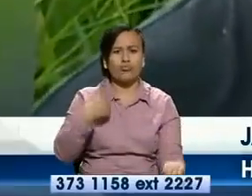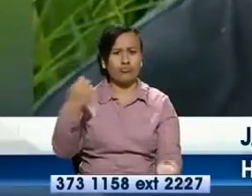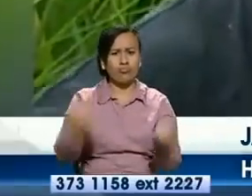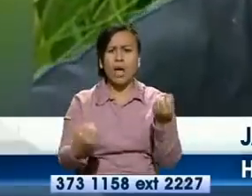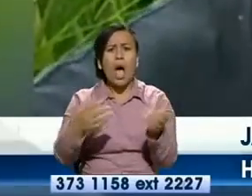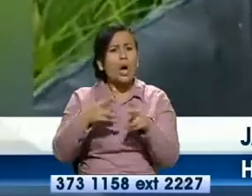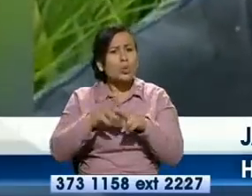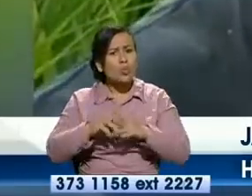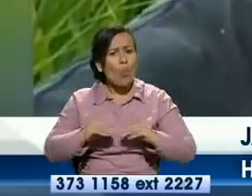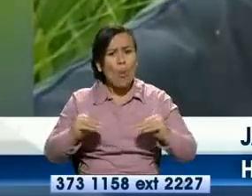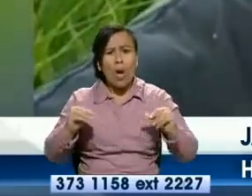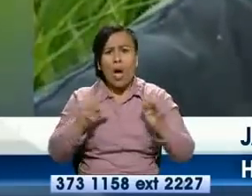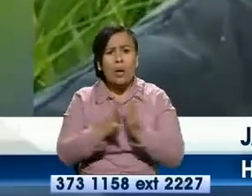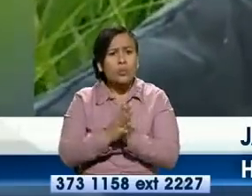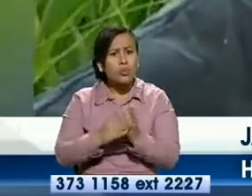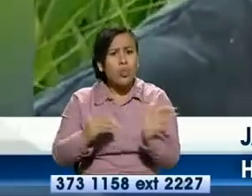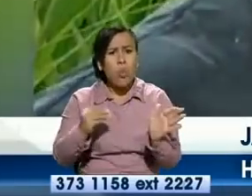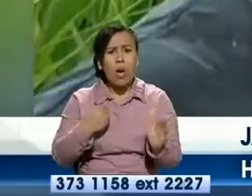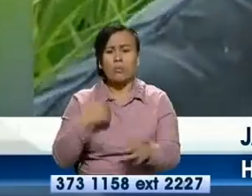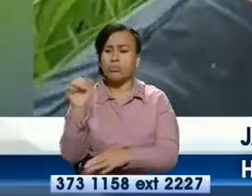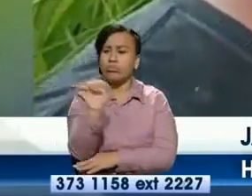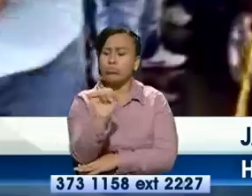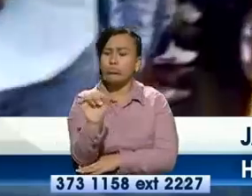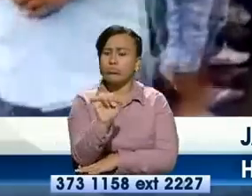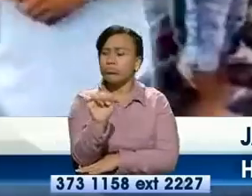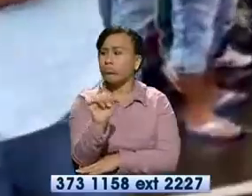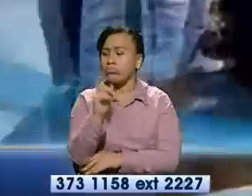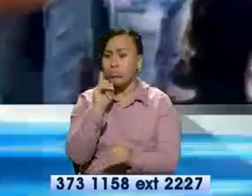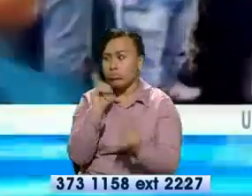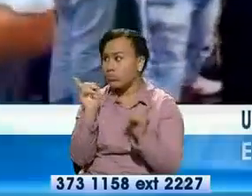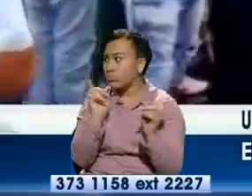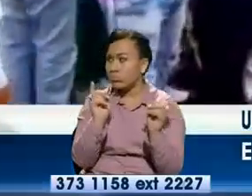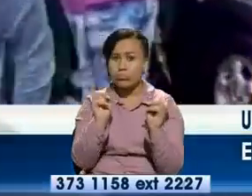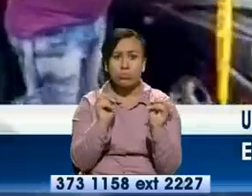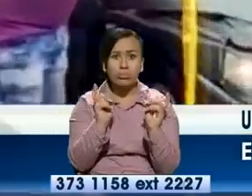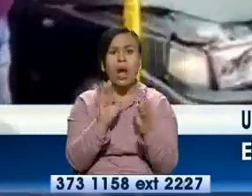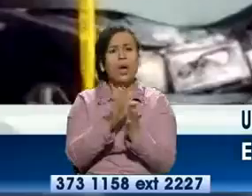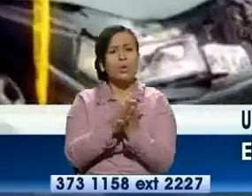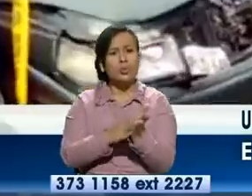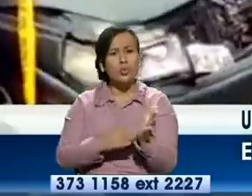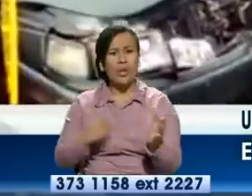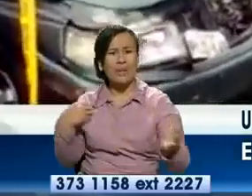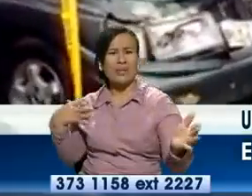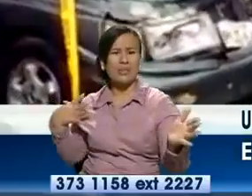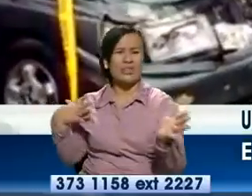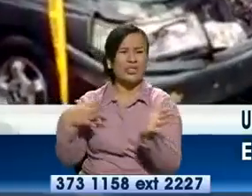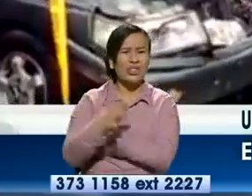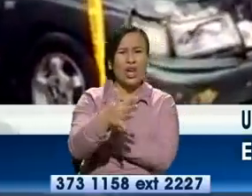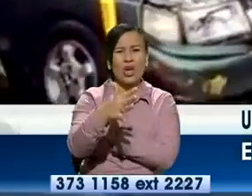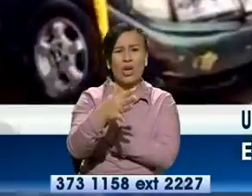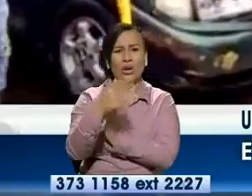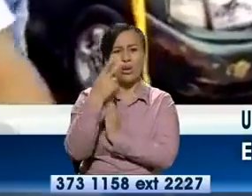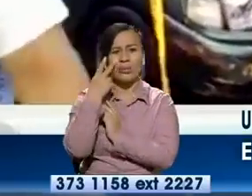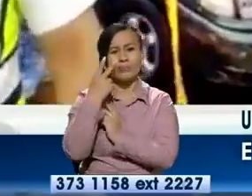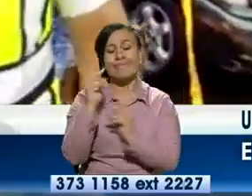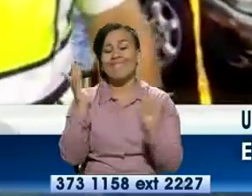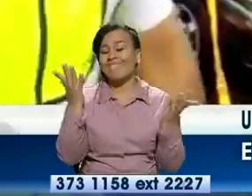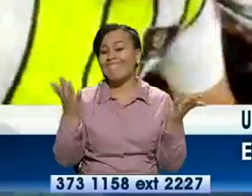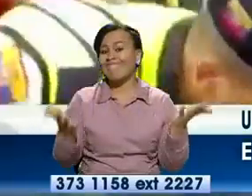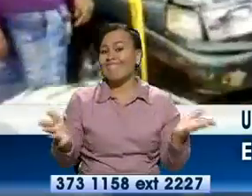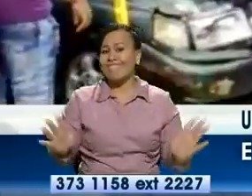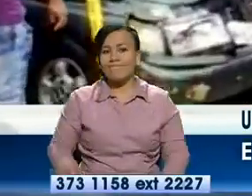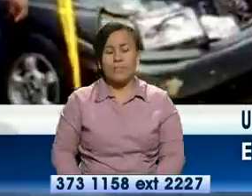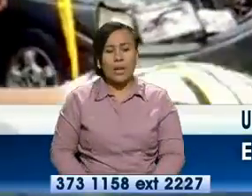manera prudente, lo que establece el límite de velocidad. ¿De Buenafé a Quevedo? De Buenafé a Quevedo, sí. Yo sé que ese guía que está allá. Sequía venía